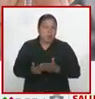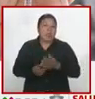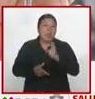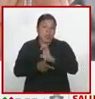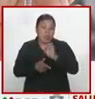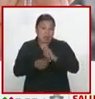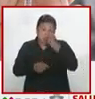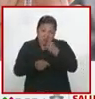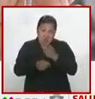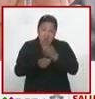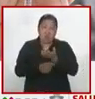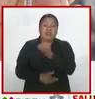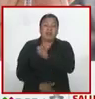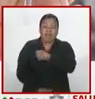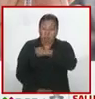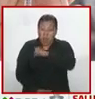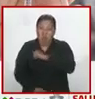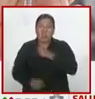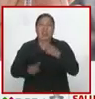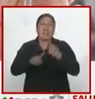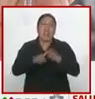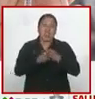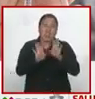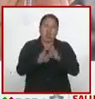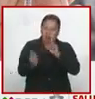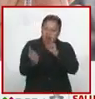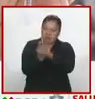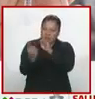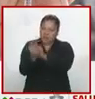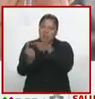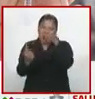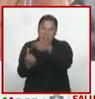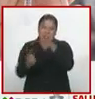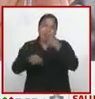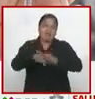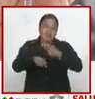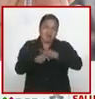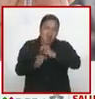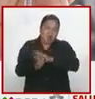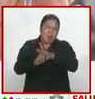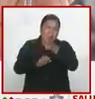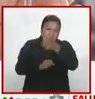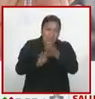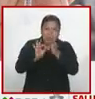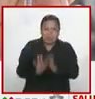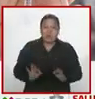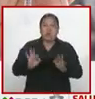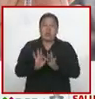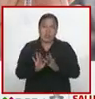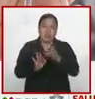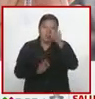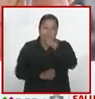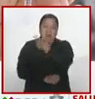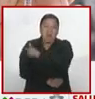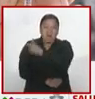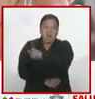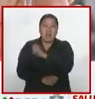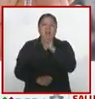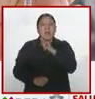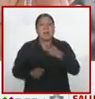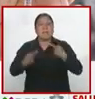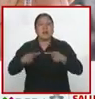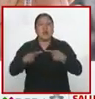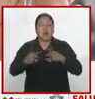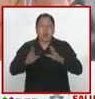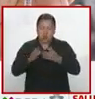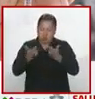personal de salud el personal que atiende a los enfermos es una de las poblaciones prioritarias así como las personas vulnerables